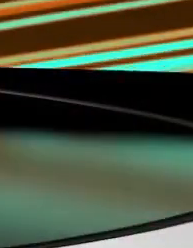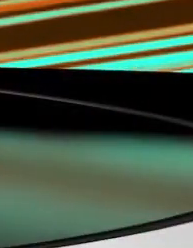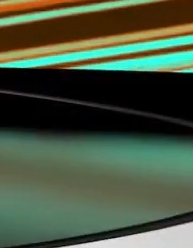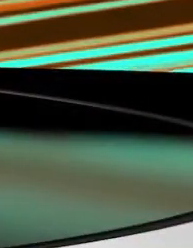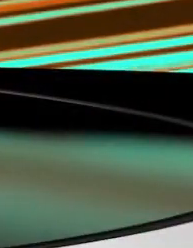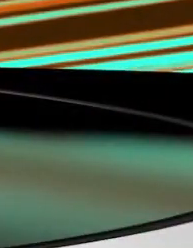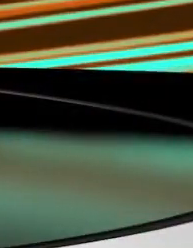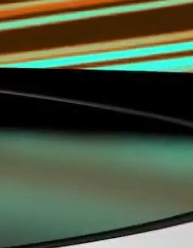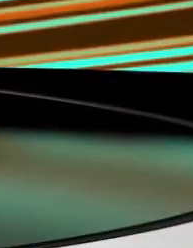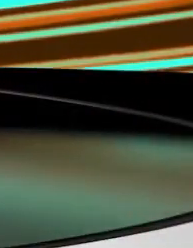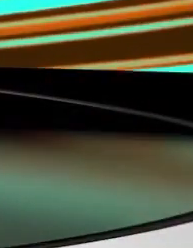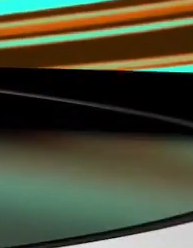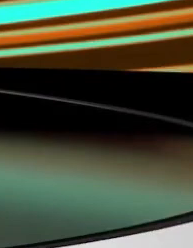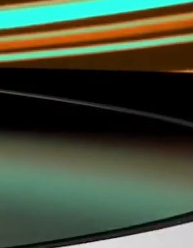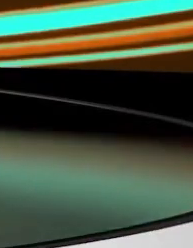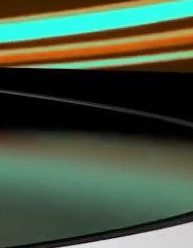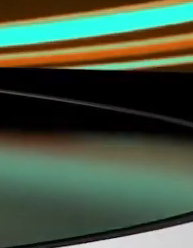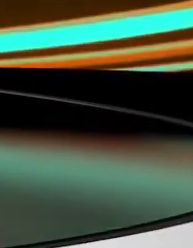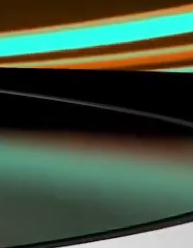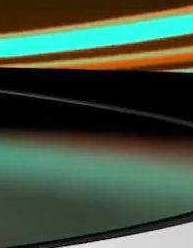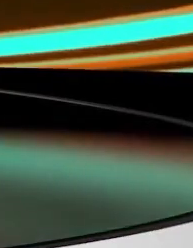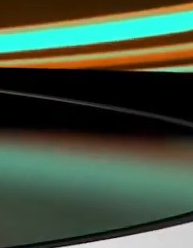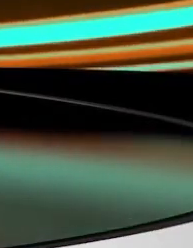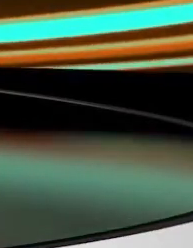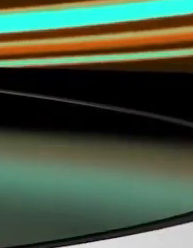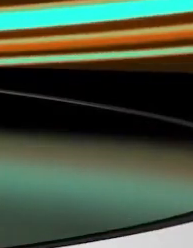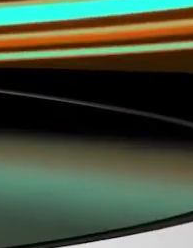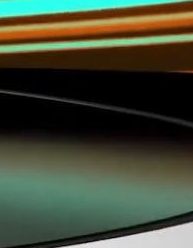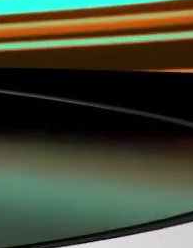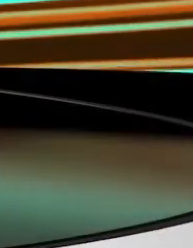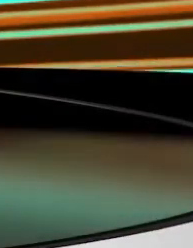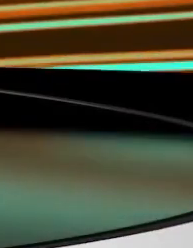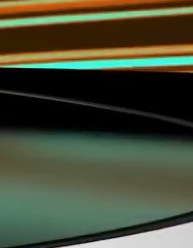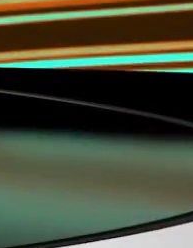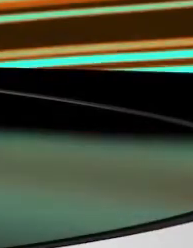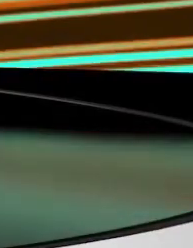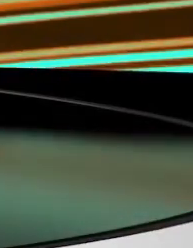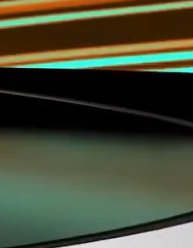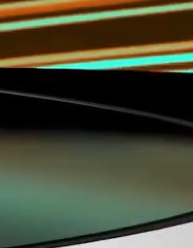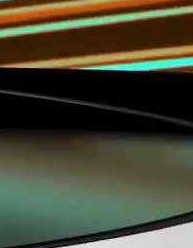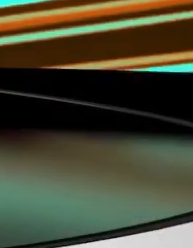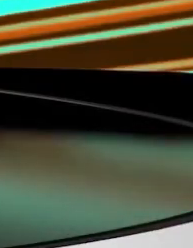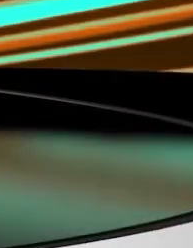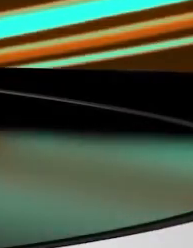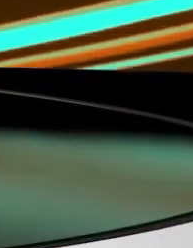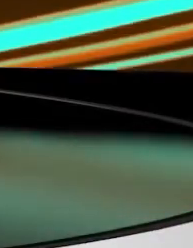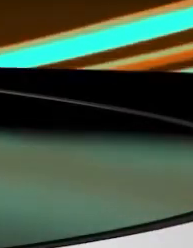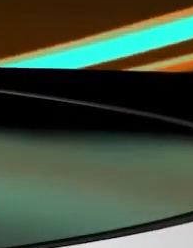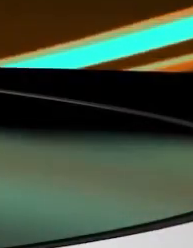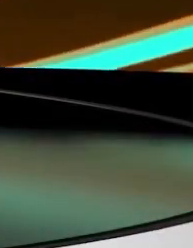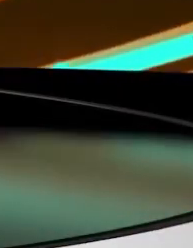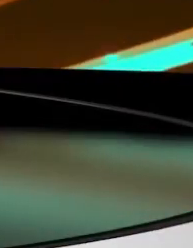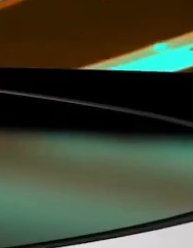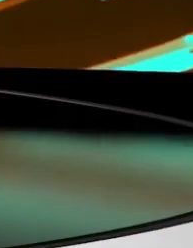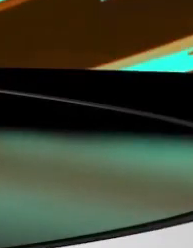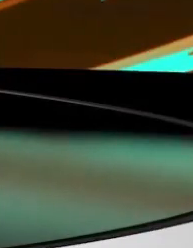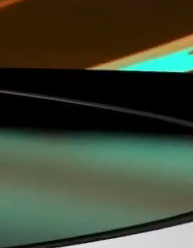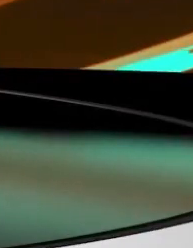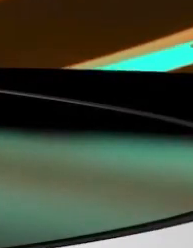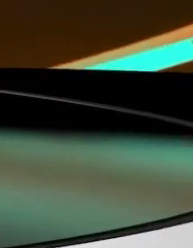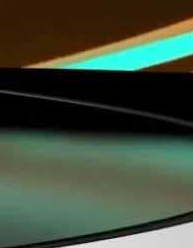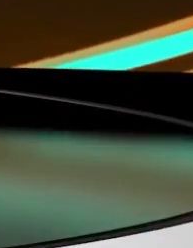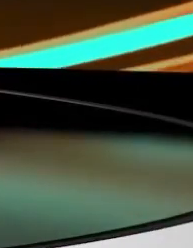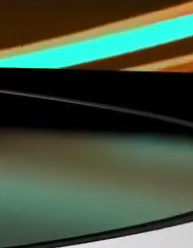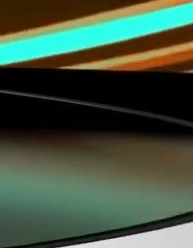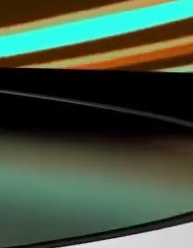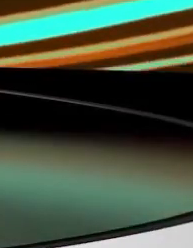siguiente pregunta entonces. ¿Cuál es el monto de inversiones de Aguas Nuevas en desalinización? Partamos con Octavio en